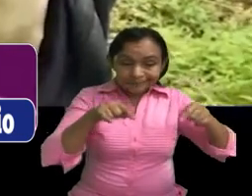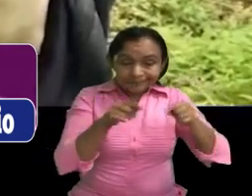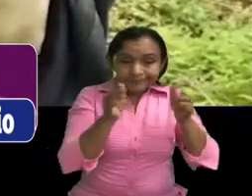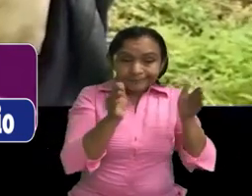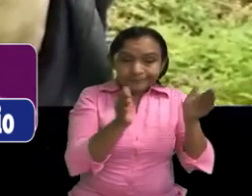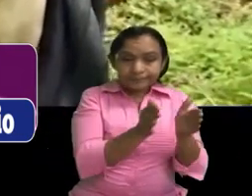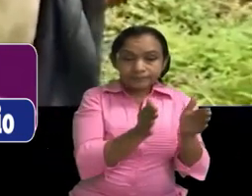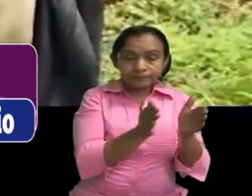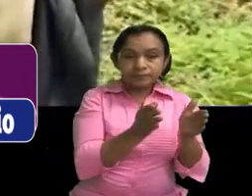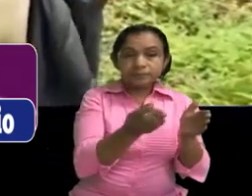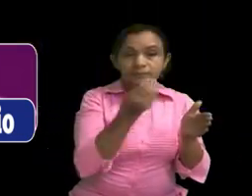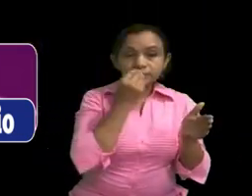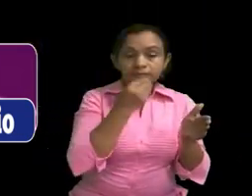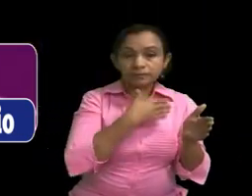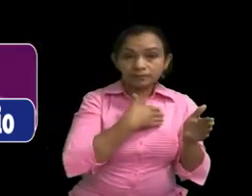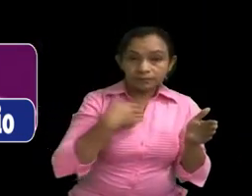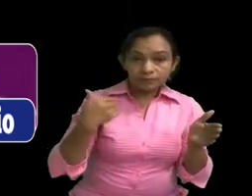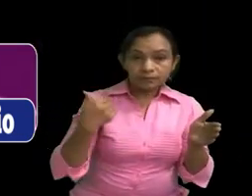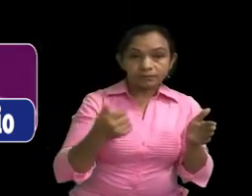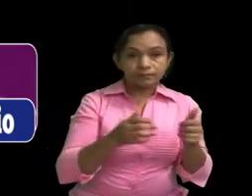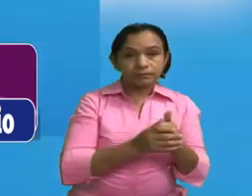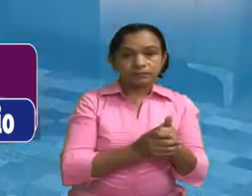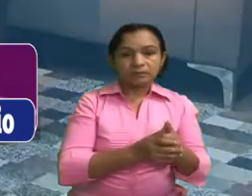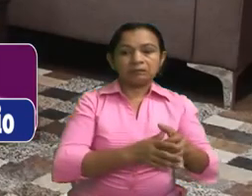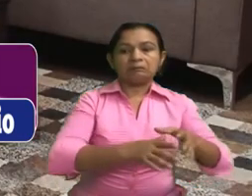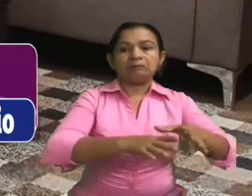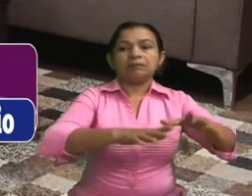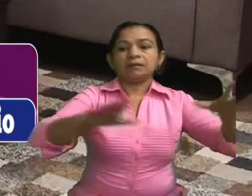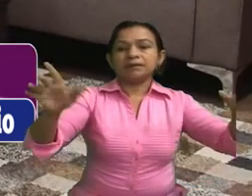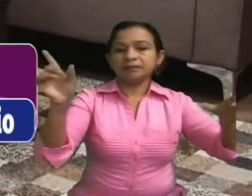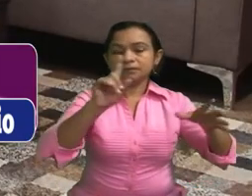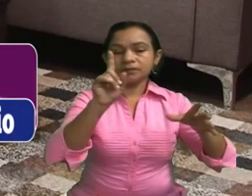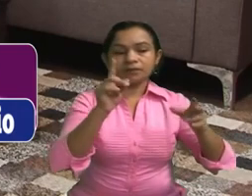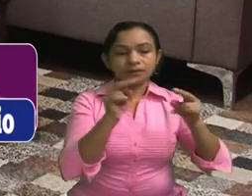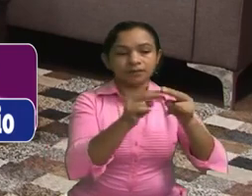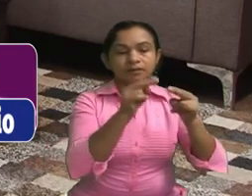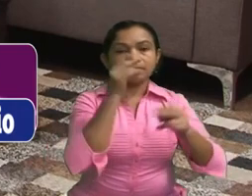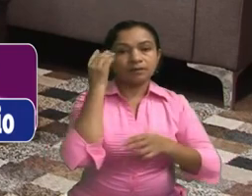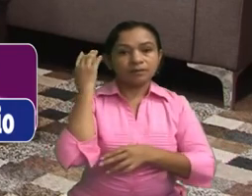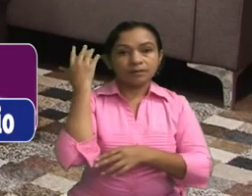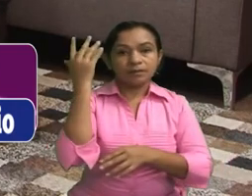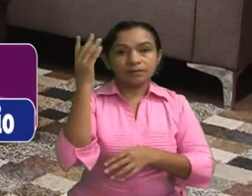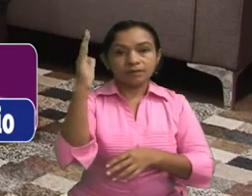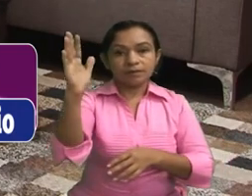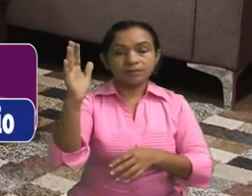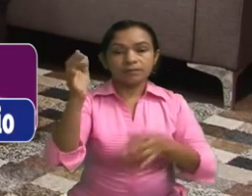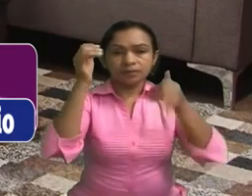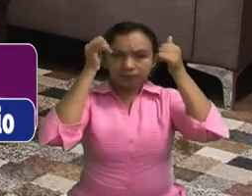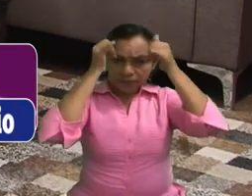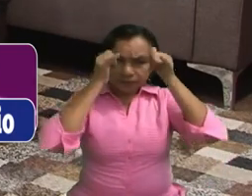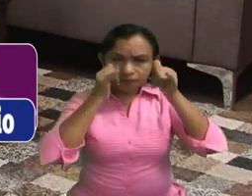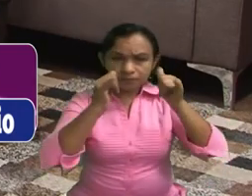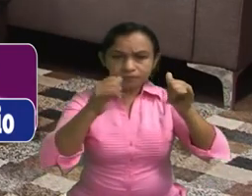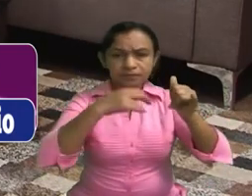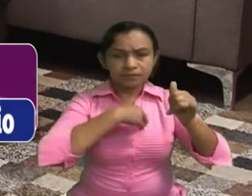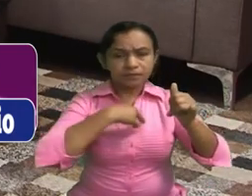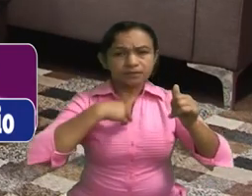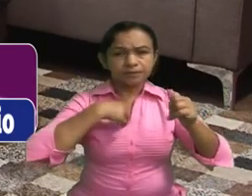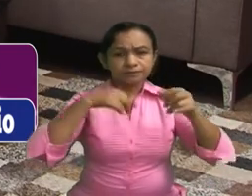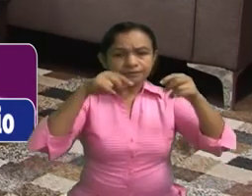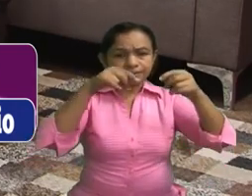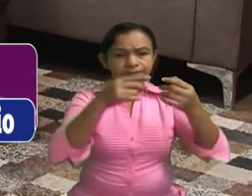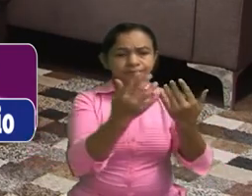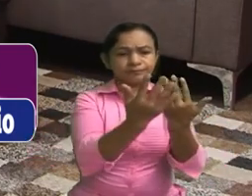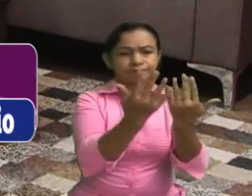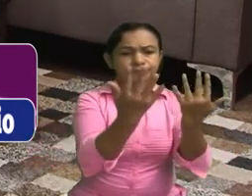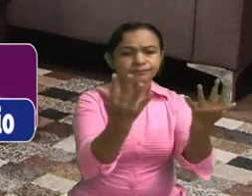con un mejor alimento, ¿ya? Y en armonía con los árboles. El ganadero lo hace, en su cerco siembra una